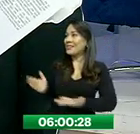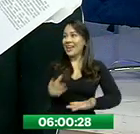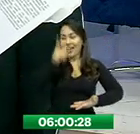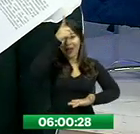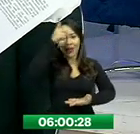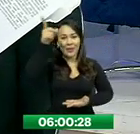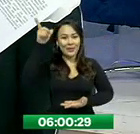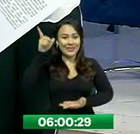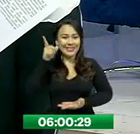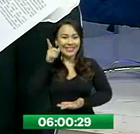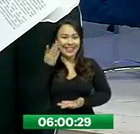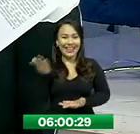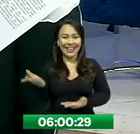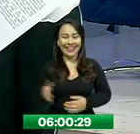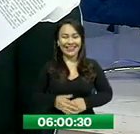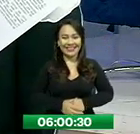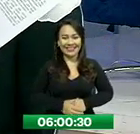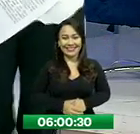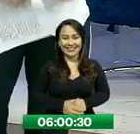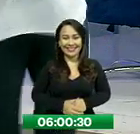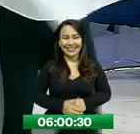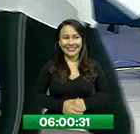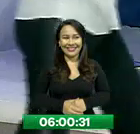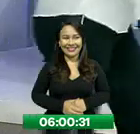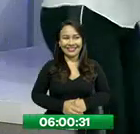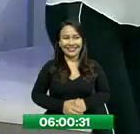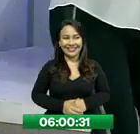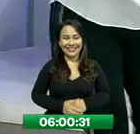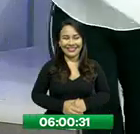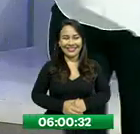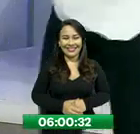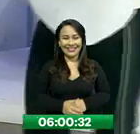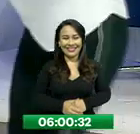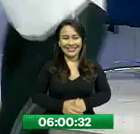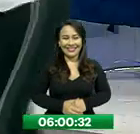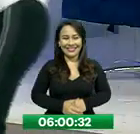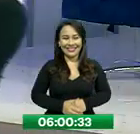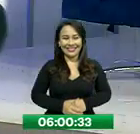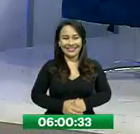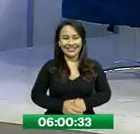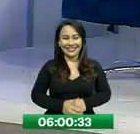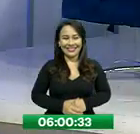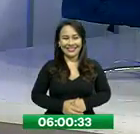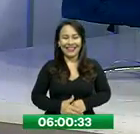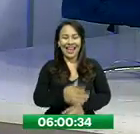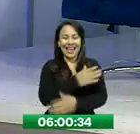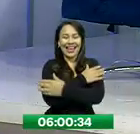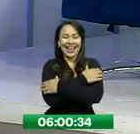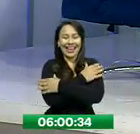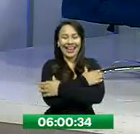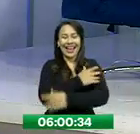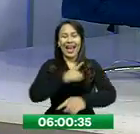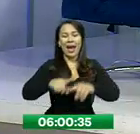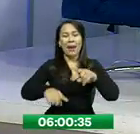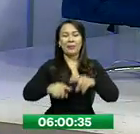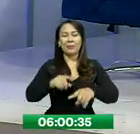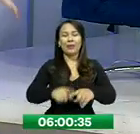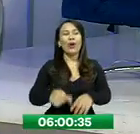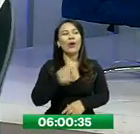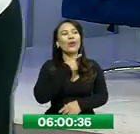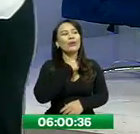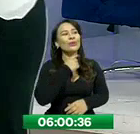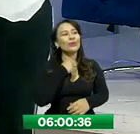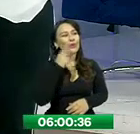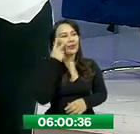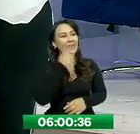Luisa Delgadillo. ¡Eso! Ahí está. Ah, está por acá. ¡Amigo! ¡Qué gusto